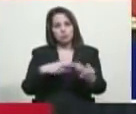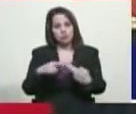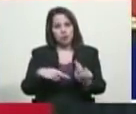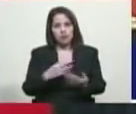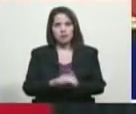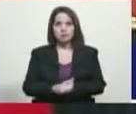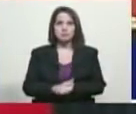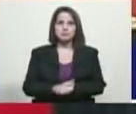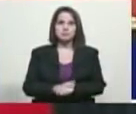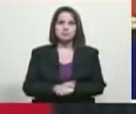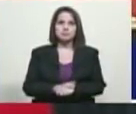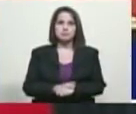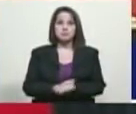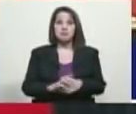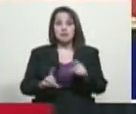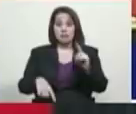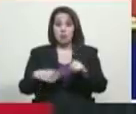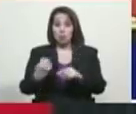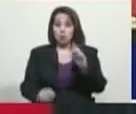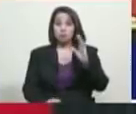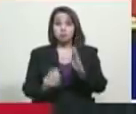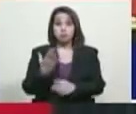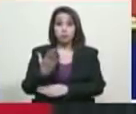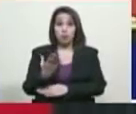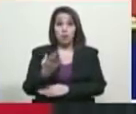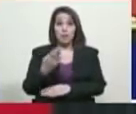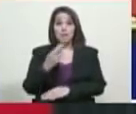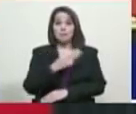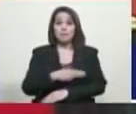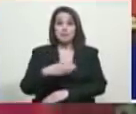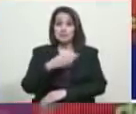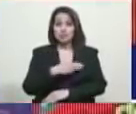Luego se creó la misión Robinson 2.